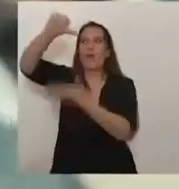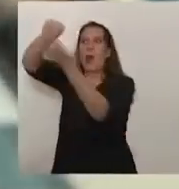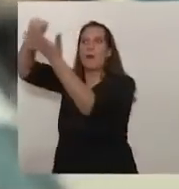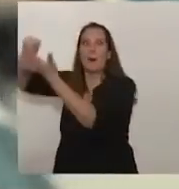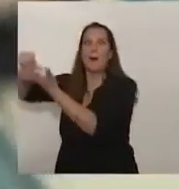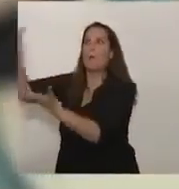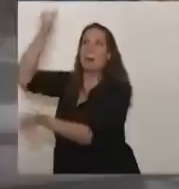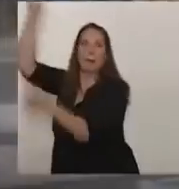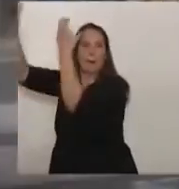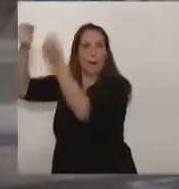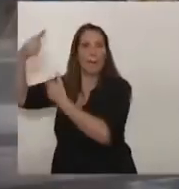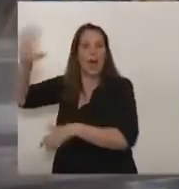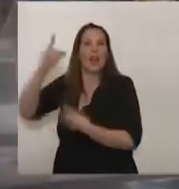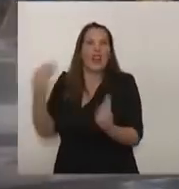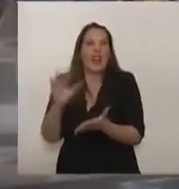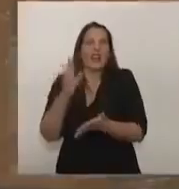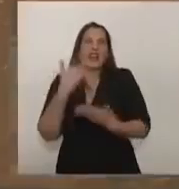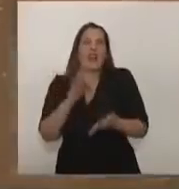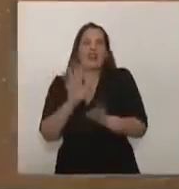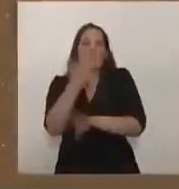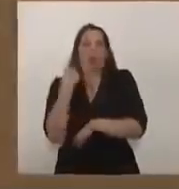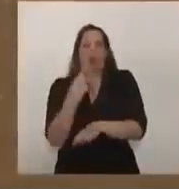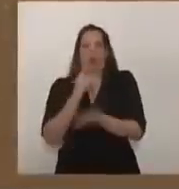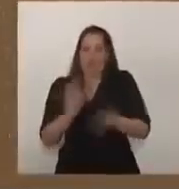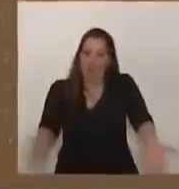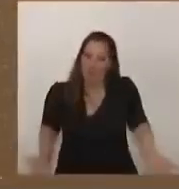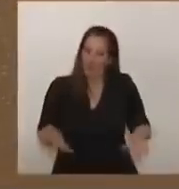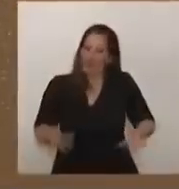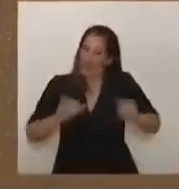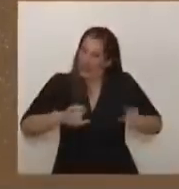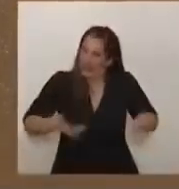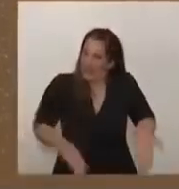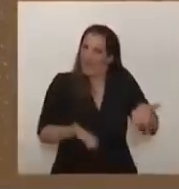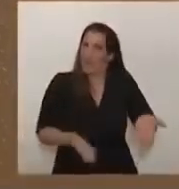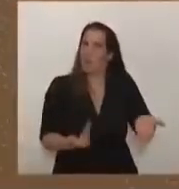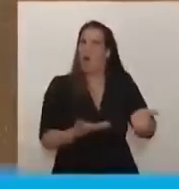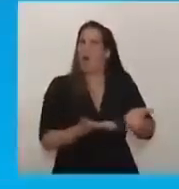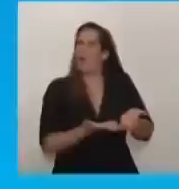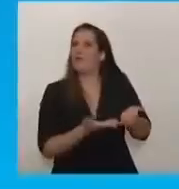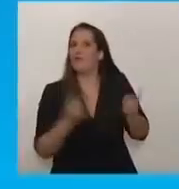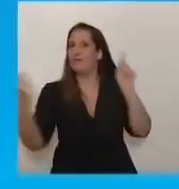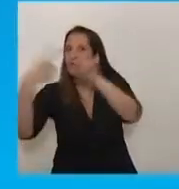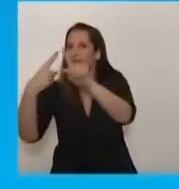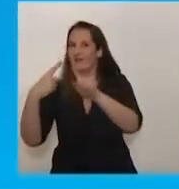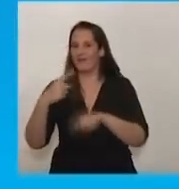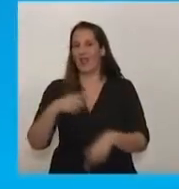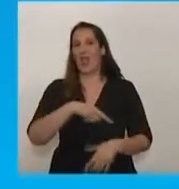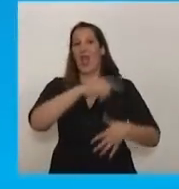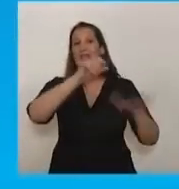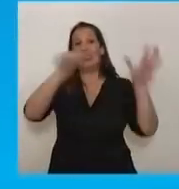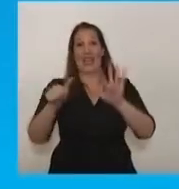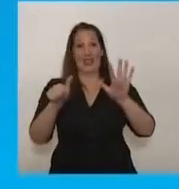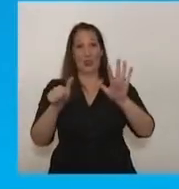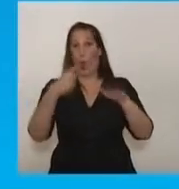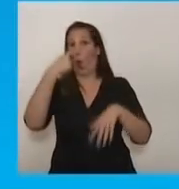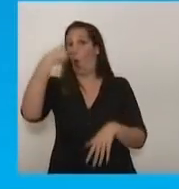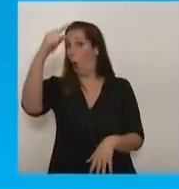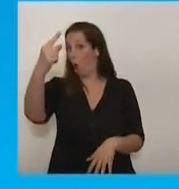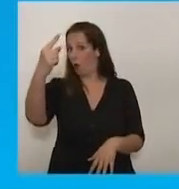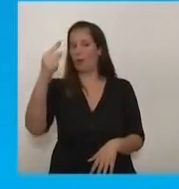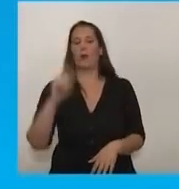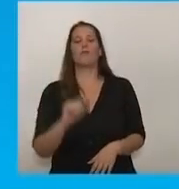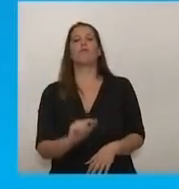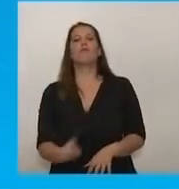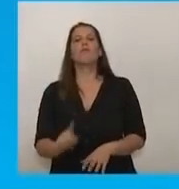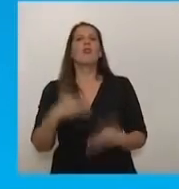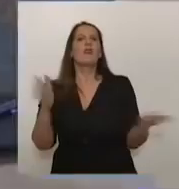al impulso que le dimos y a los más de 200 mercados que abrimos en estos años. Sexto y último eje, seguridad